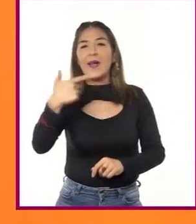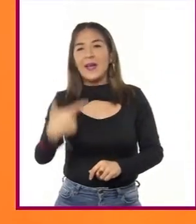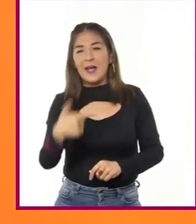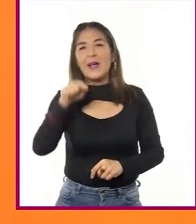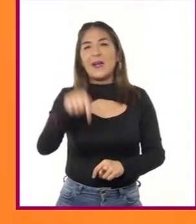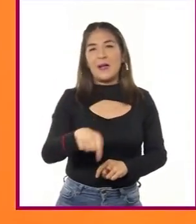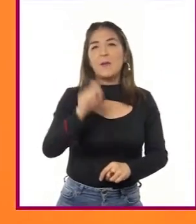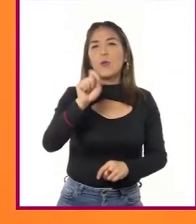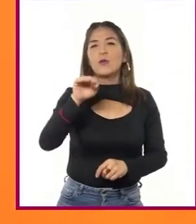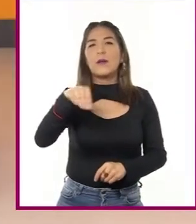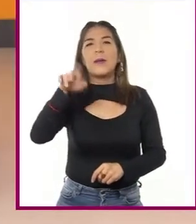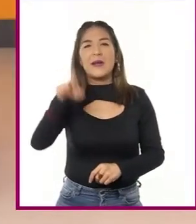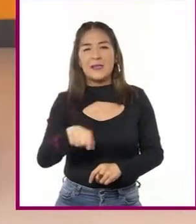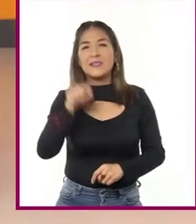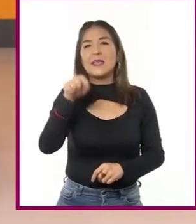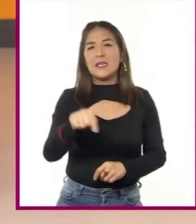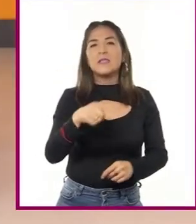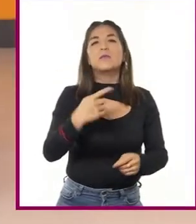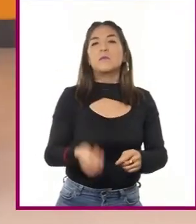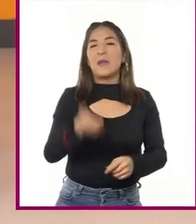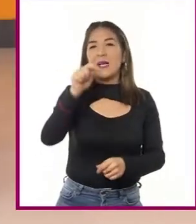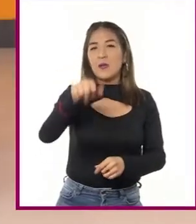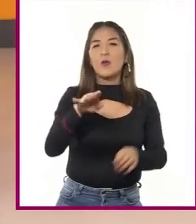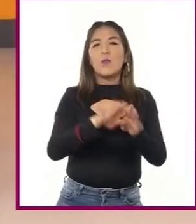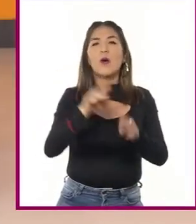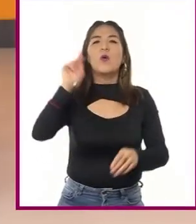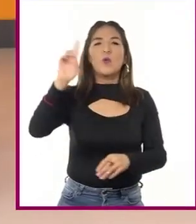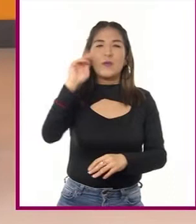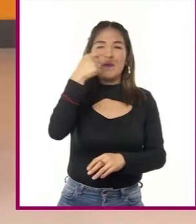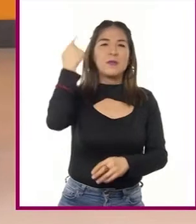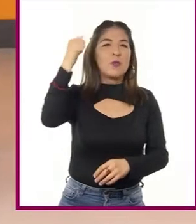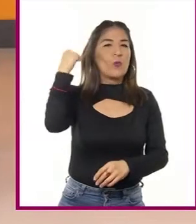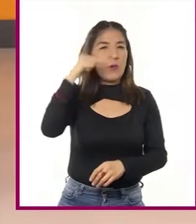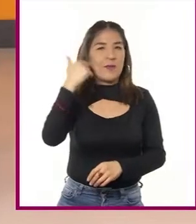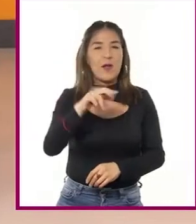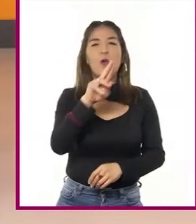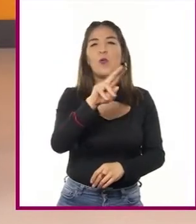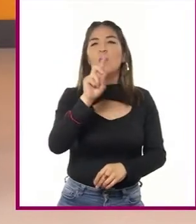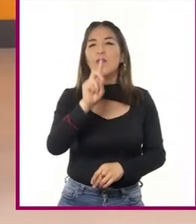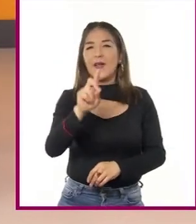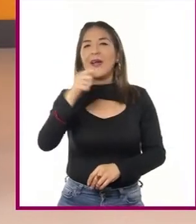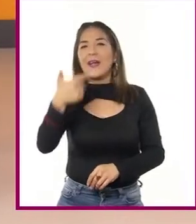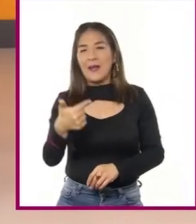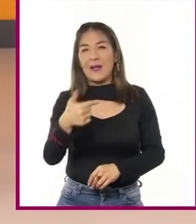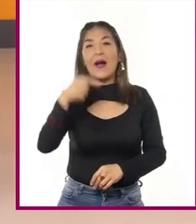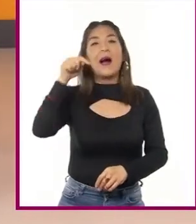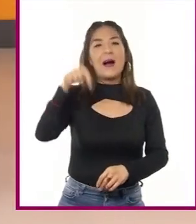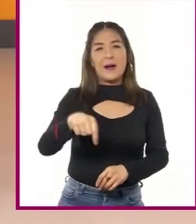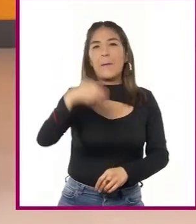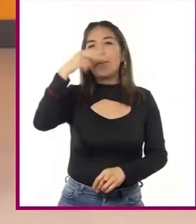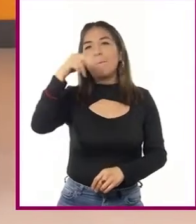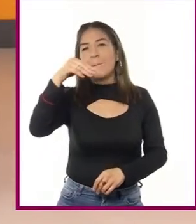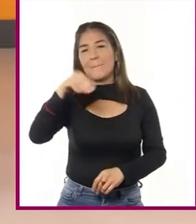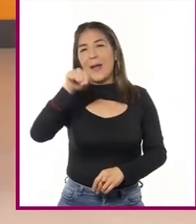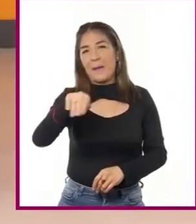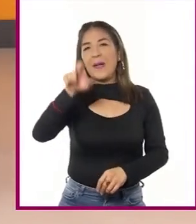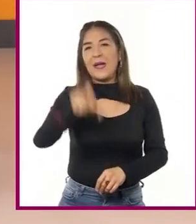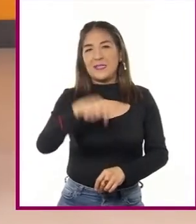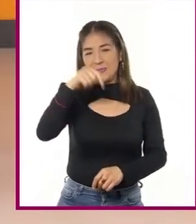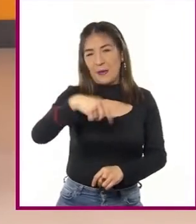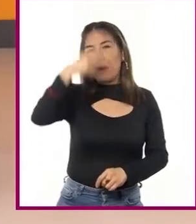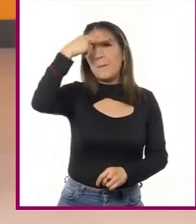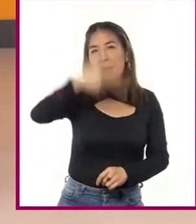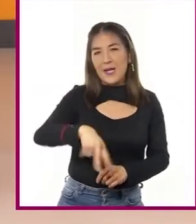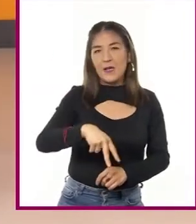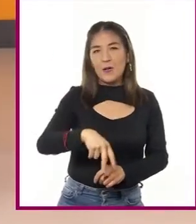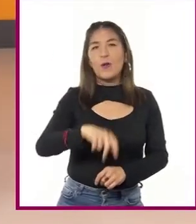.udg.mx, que son las primeras letras de la Universidad de Guadalajara, UDG, y México, MX. De